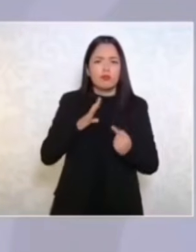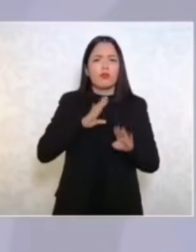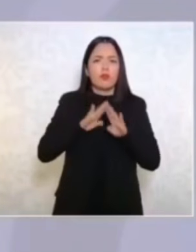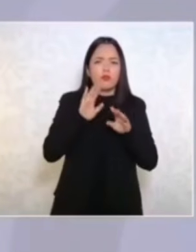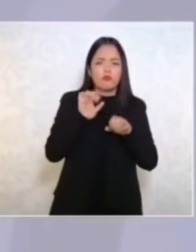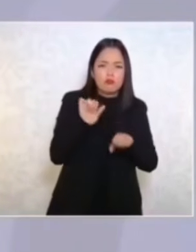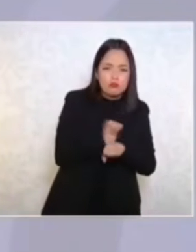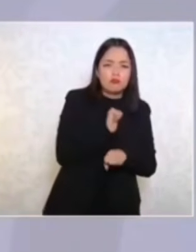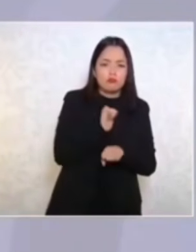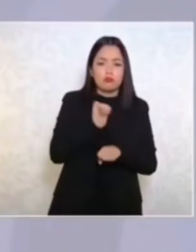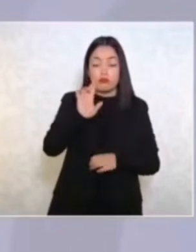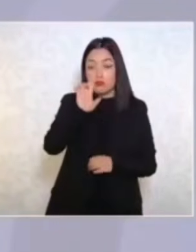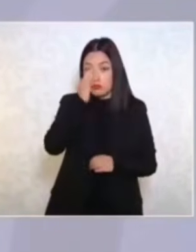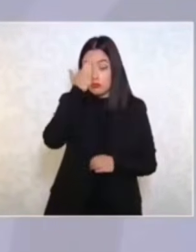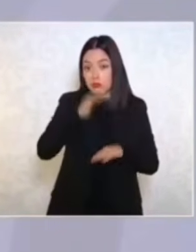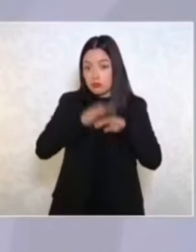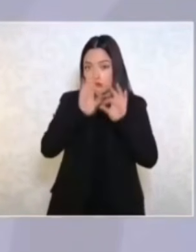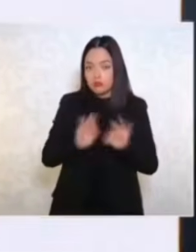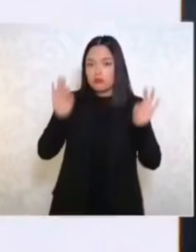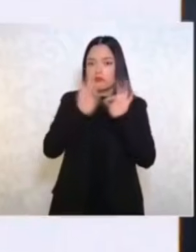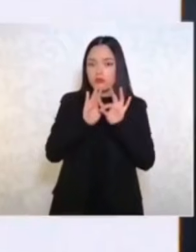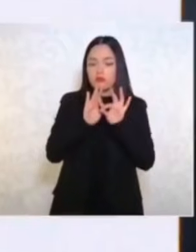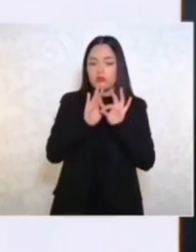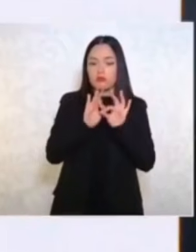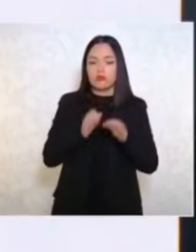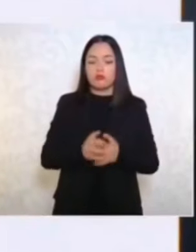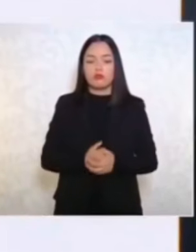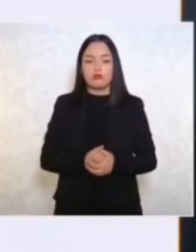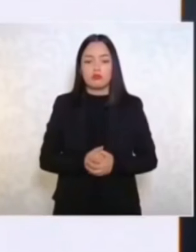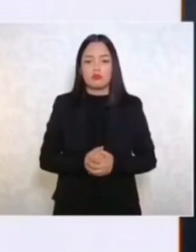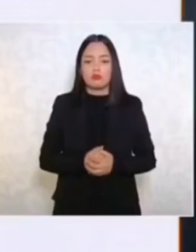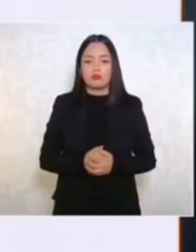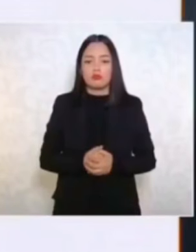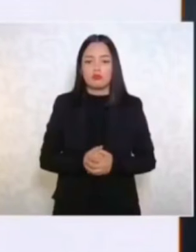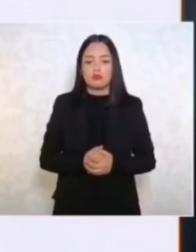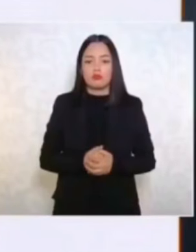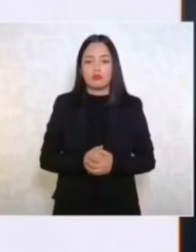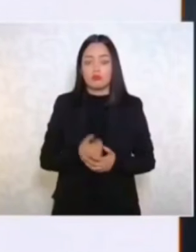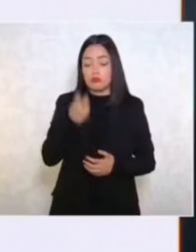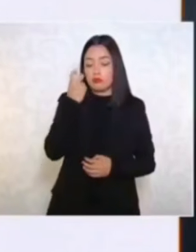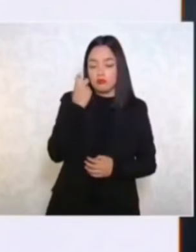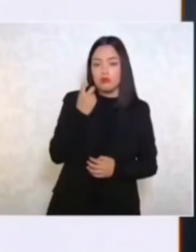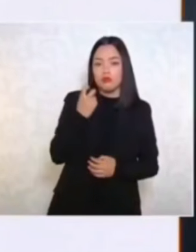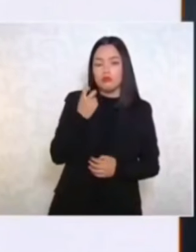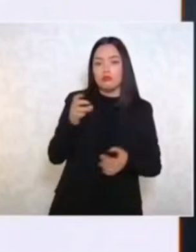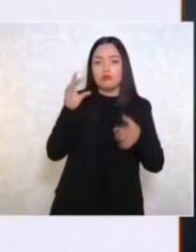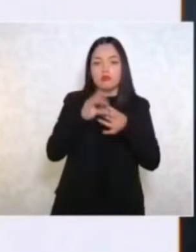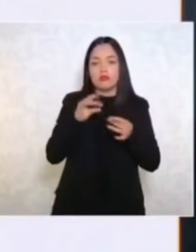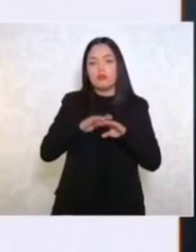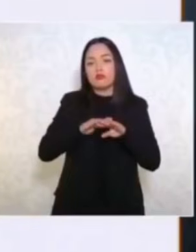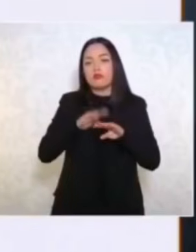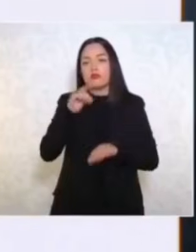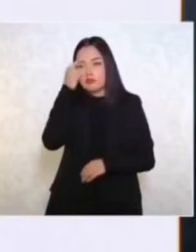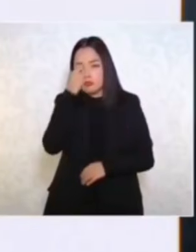América Latina fueran sus sirvientes, que estuvieran a su disposición, que fueran sus lacayos. A esto